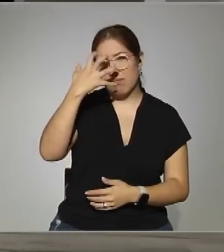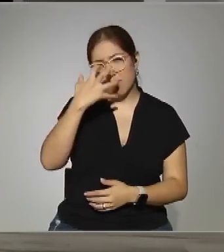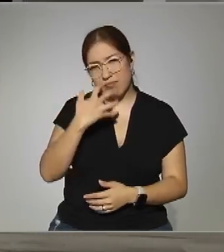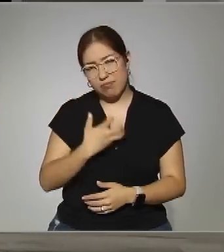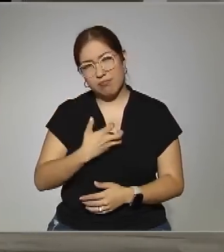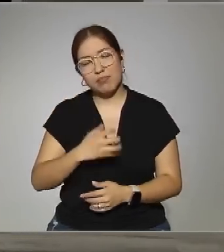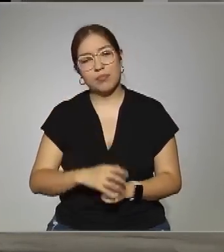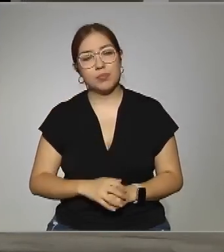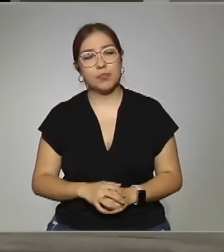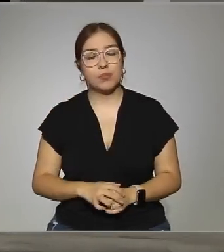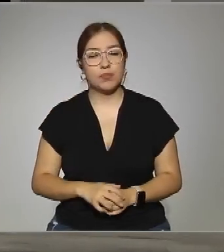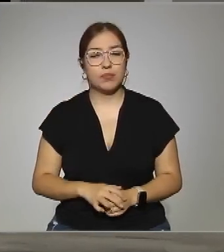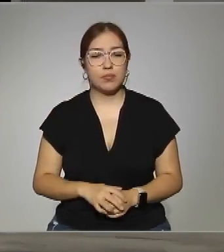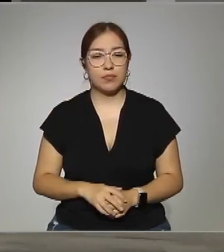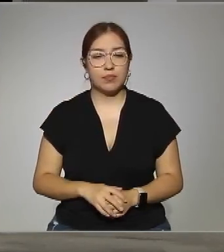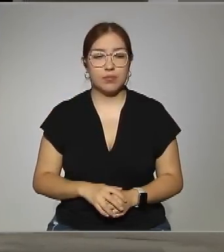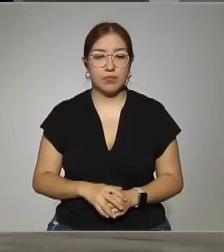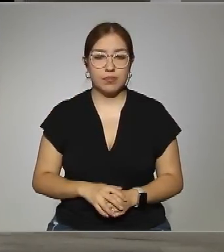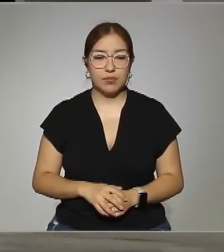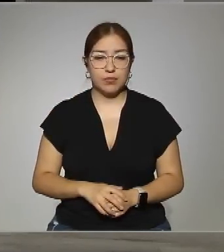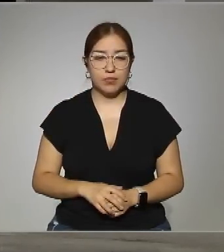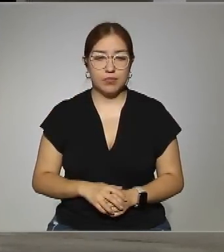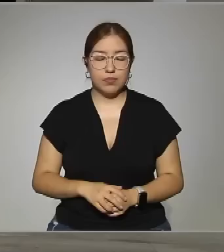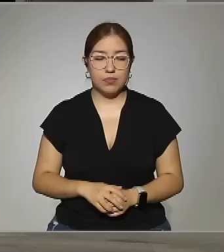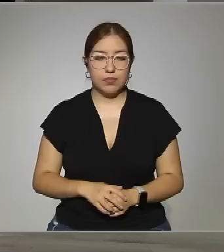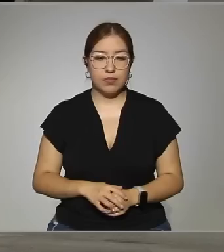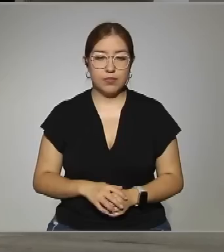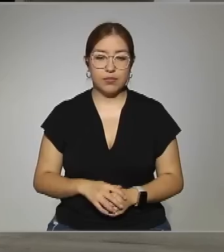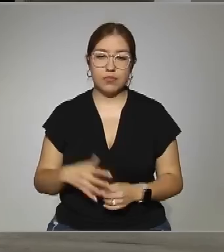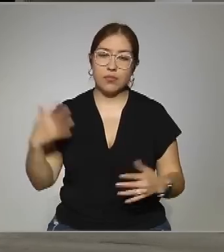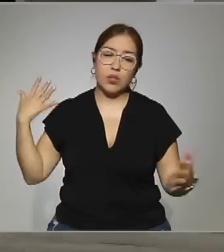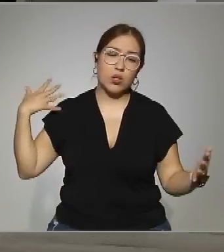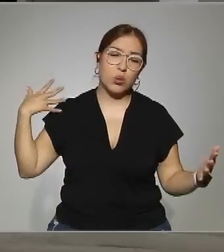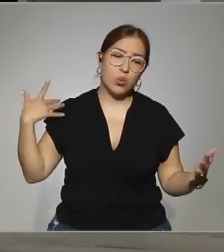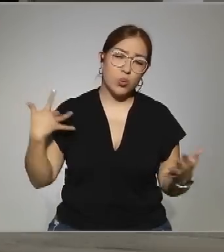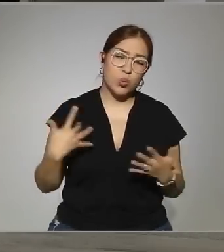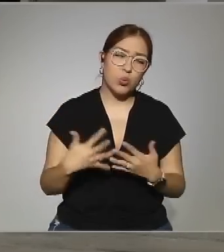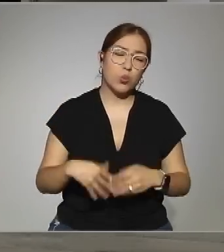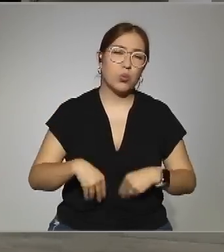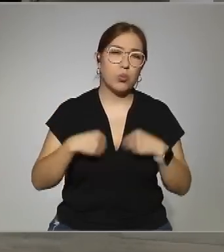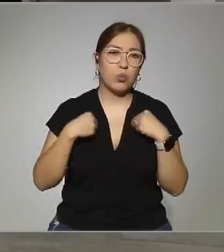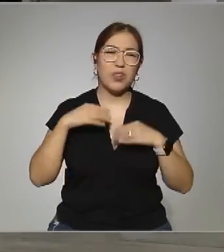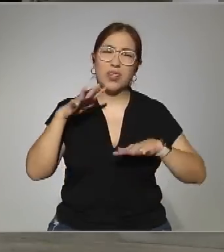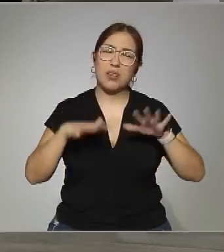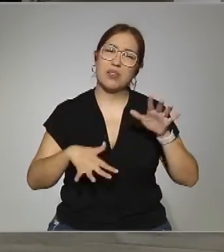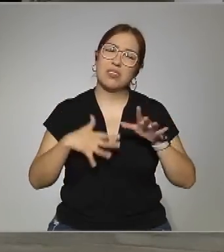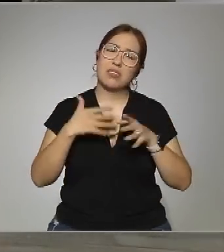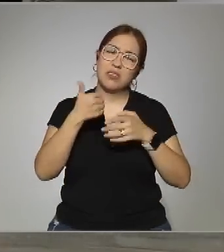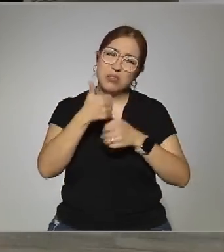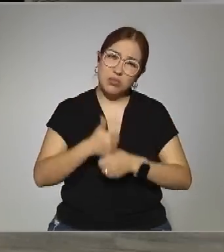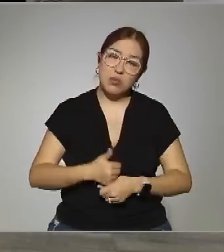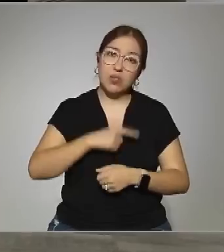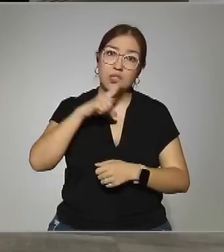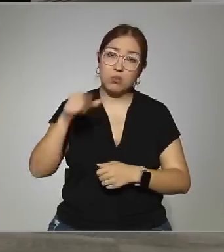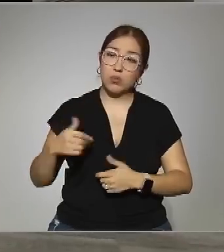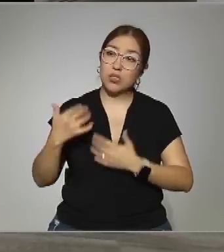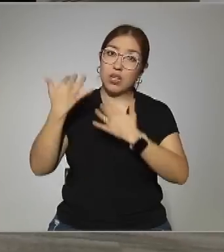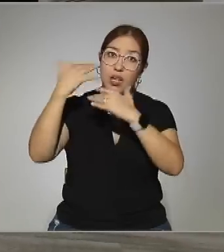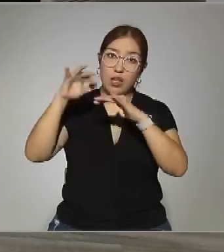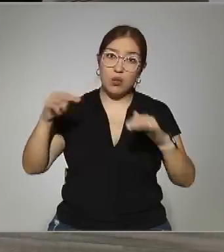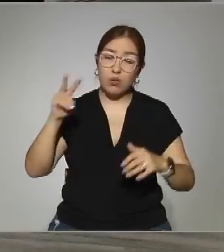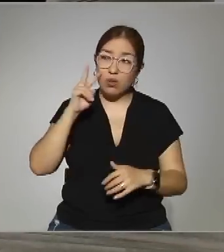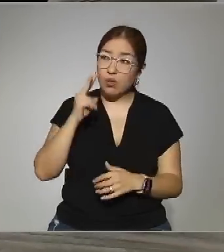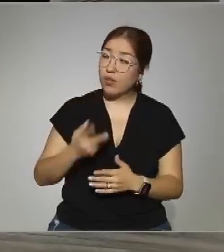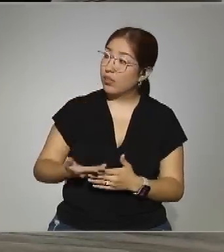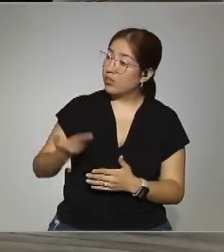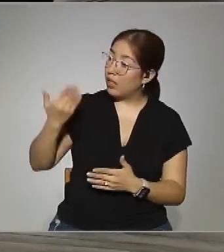digo, todo lo que deshiciste a lo largo de tu vida, ¿no? Y a veces ya de adulto volteas atrás y